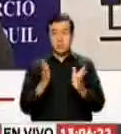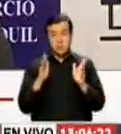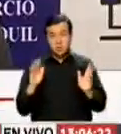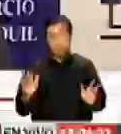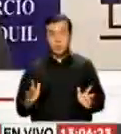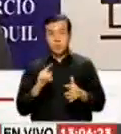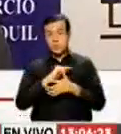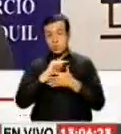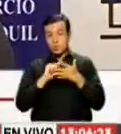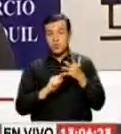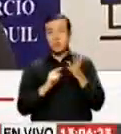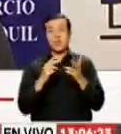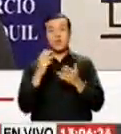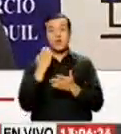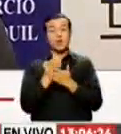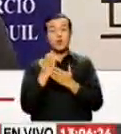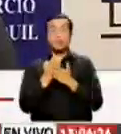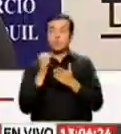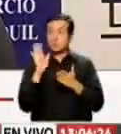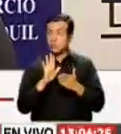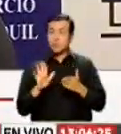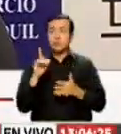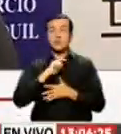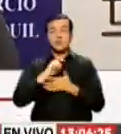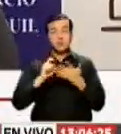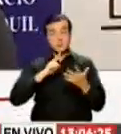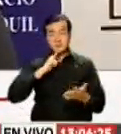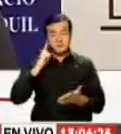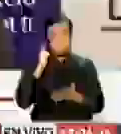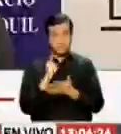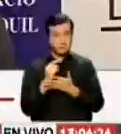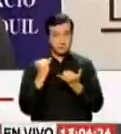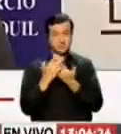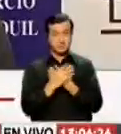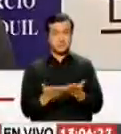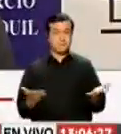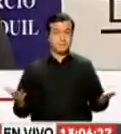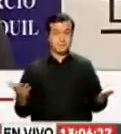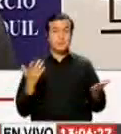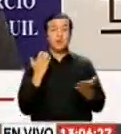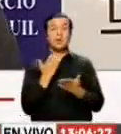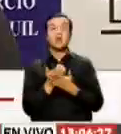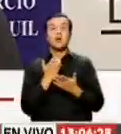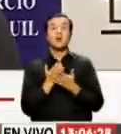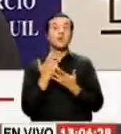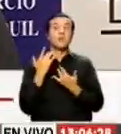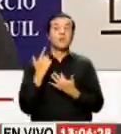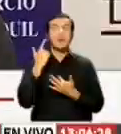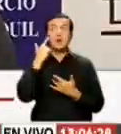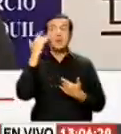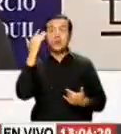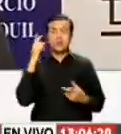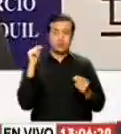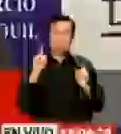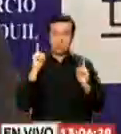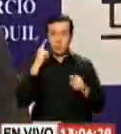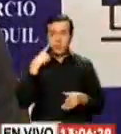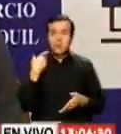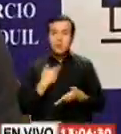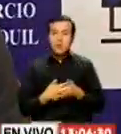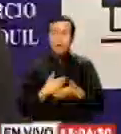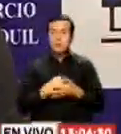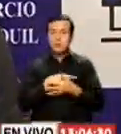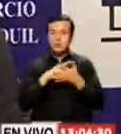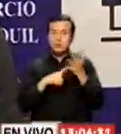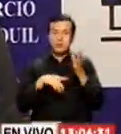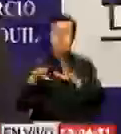las cosas que la economía necesita en este momento. La economía no espera a la política, hay urgencias enormes